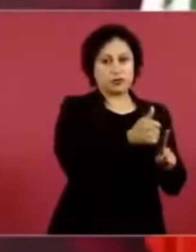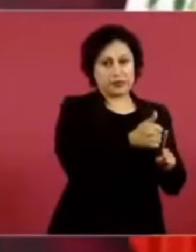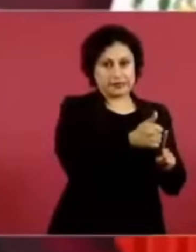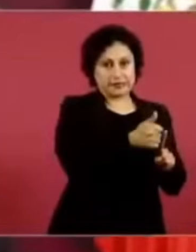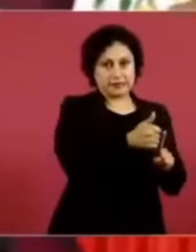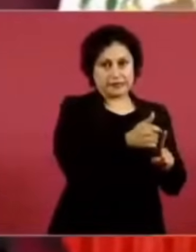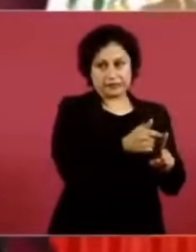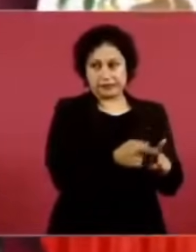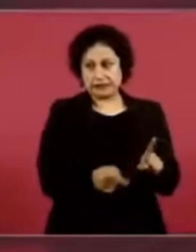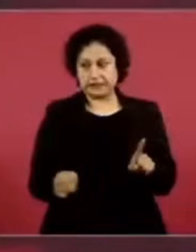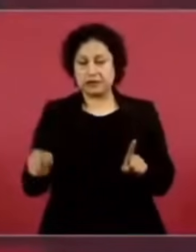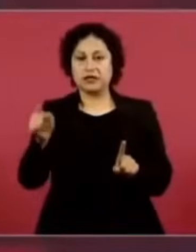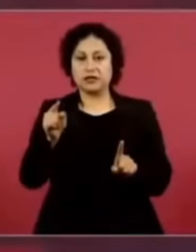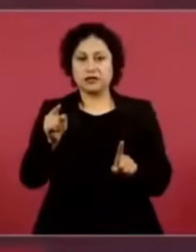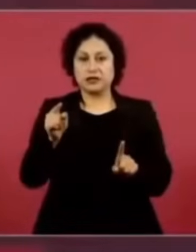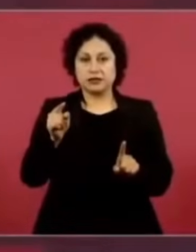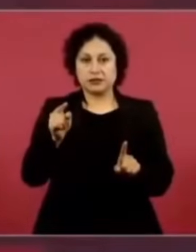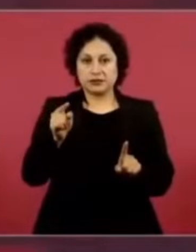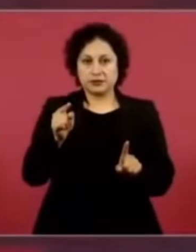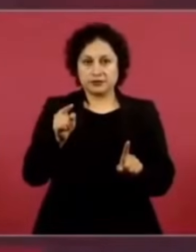decir a